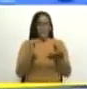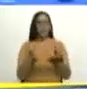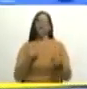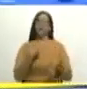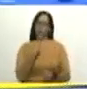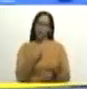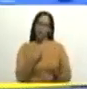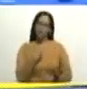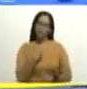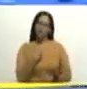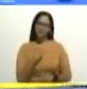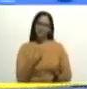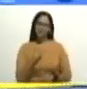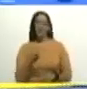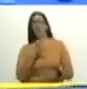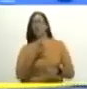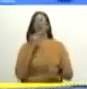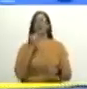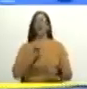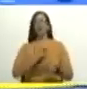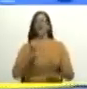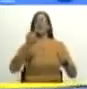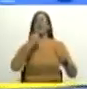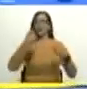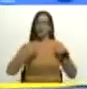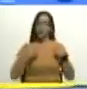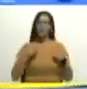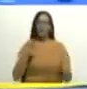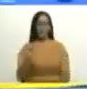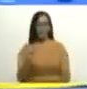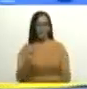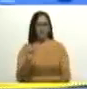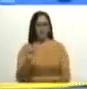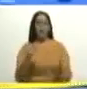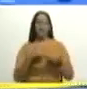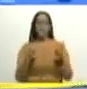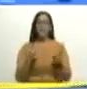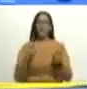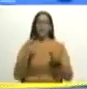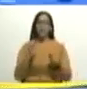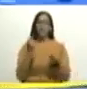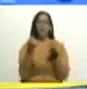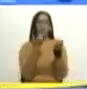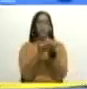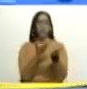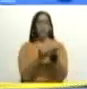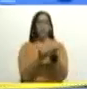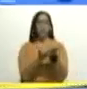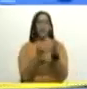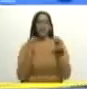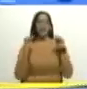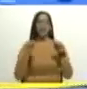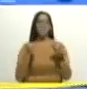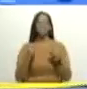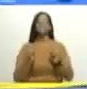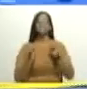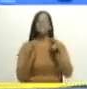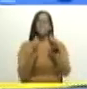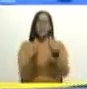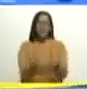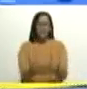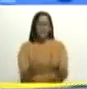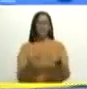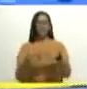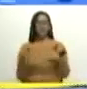yo. No es que alguien, lo digo yo. Todavía es bajito el monto, pero son los montos de la economía en esta primera fase de